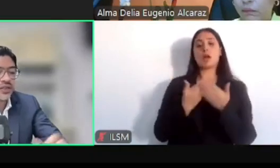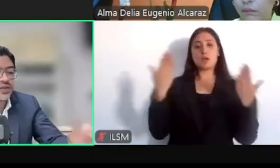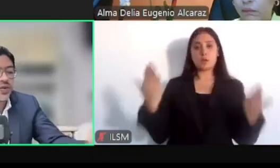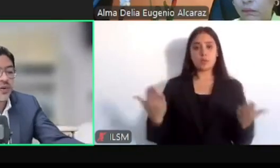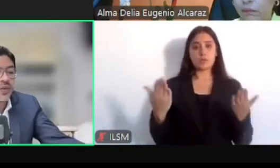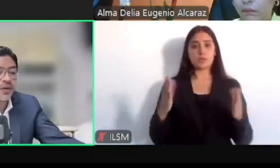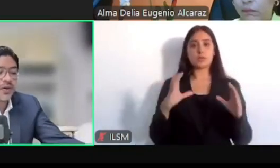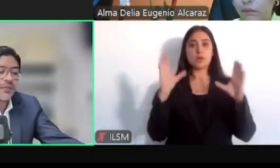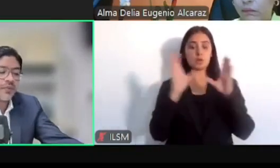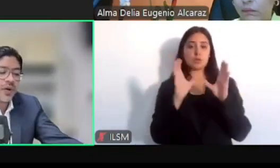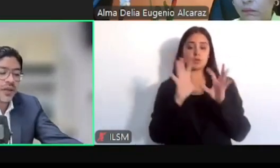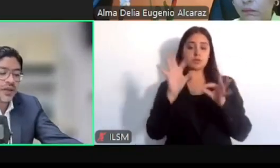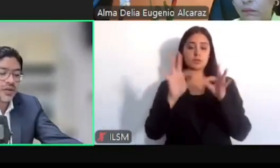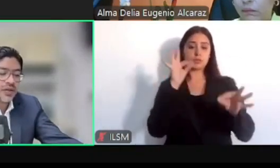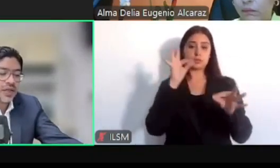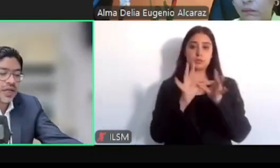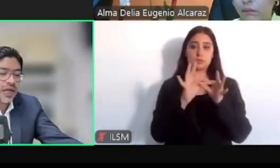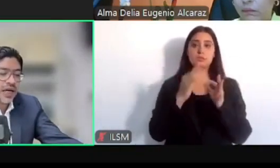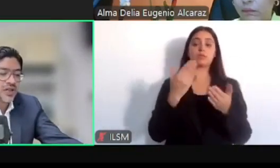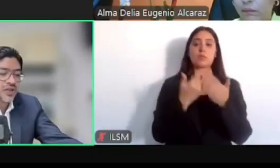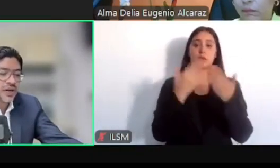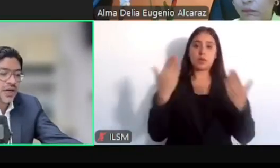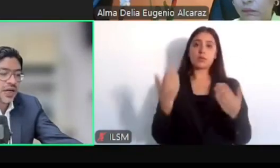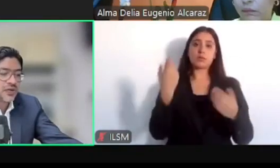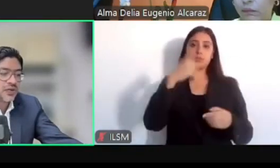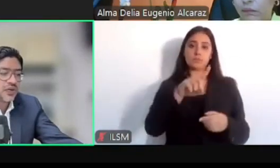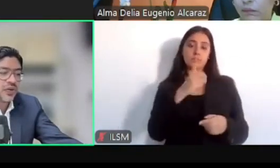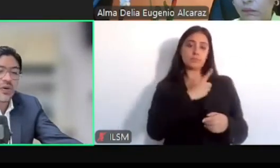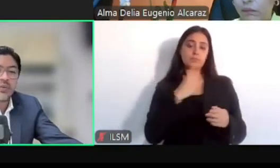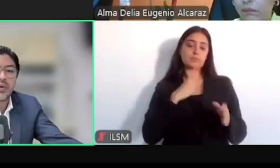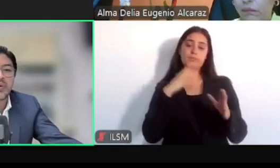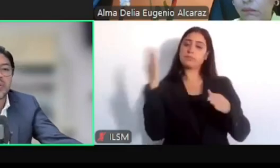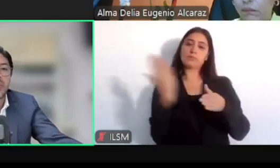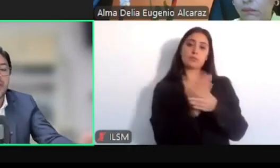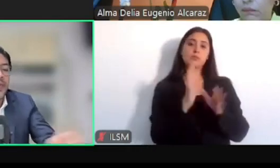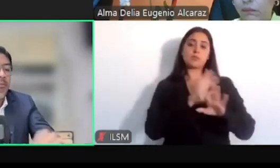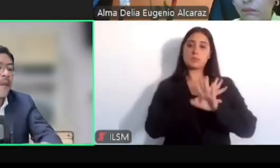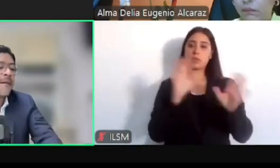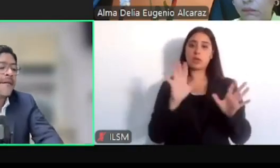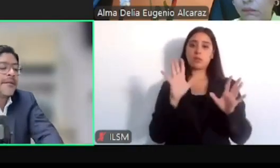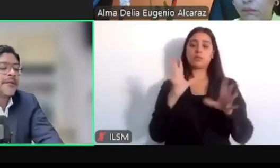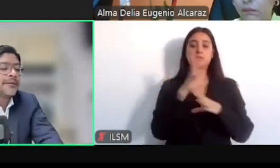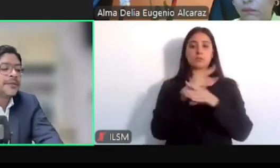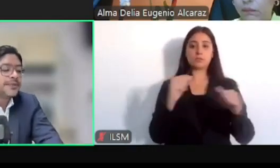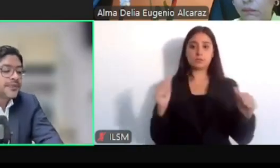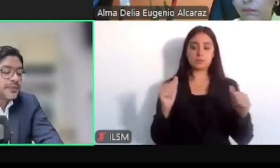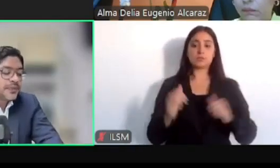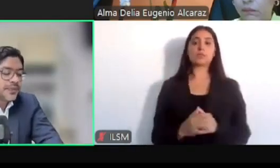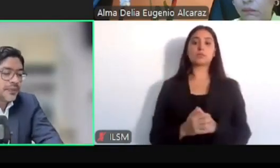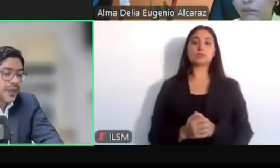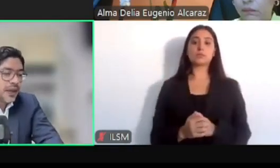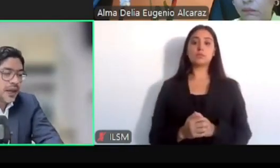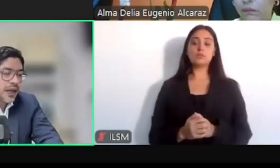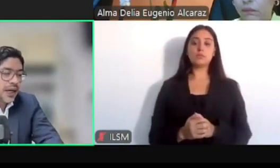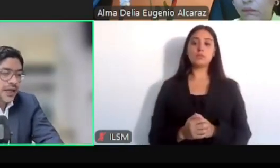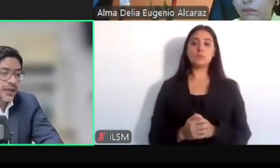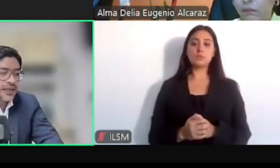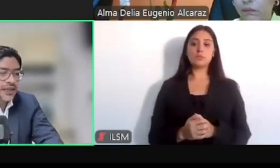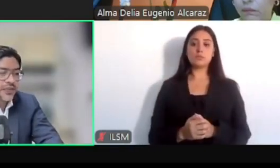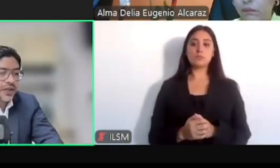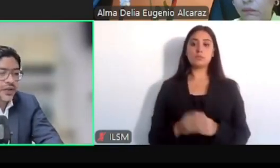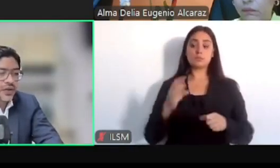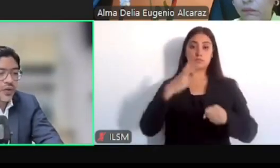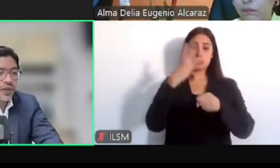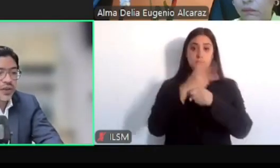constancias de su cumplimiento Por ende se ordena archivar las asunto como concluido en el